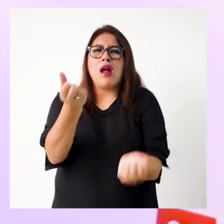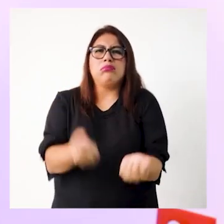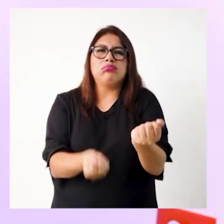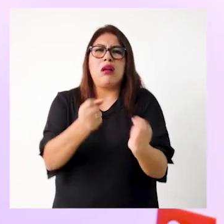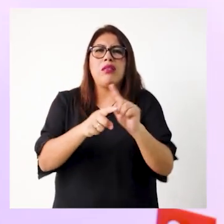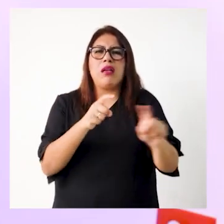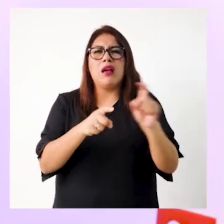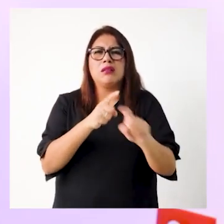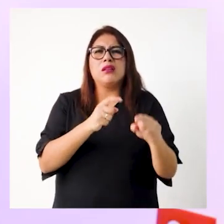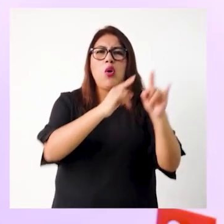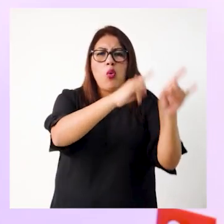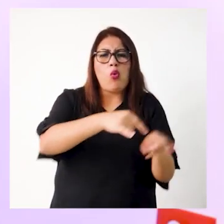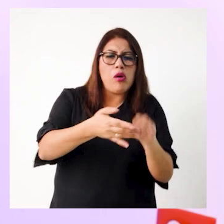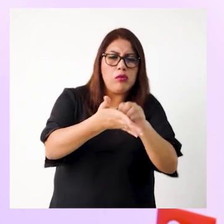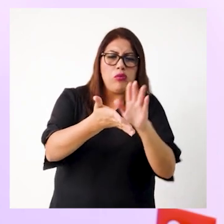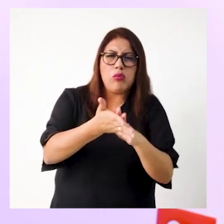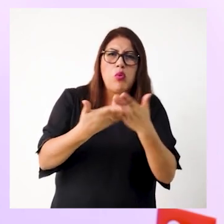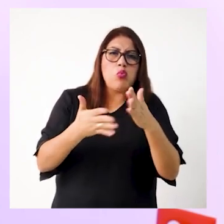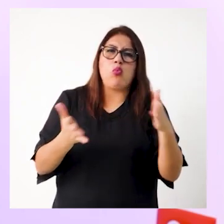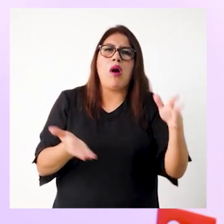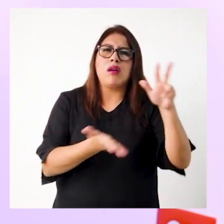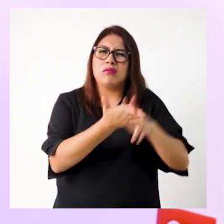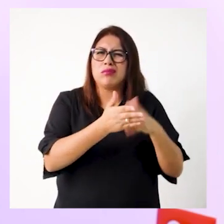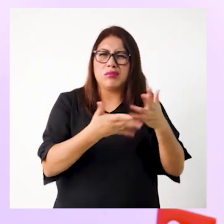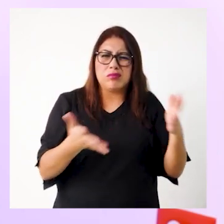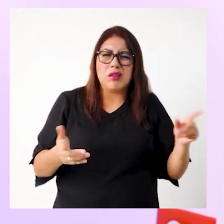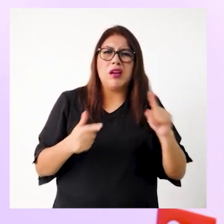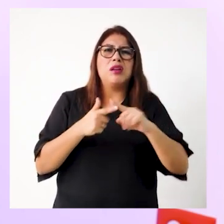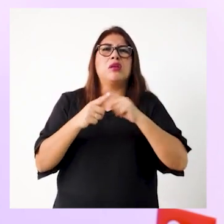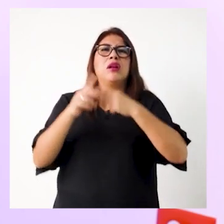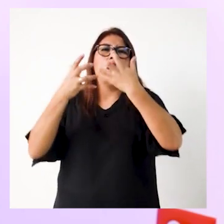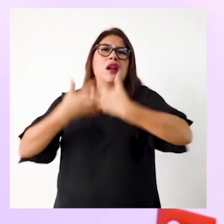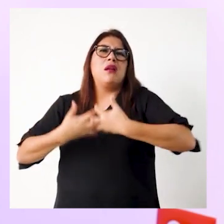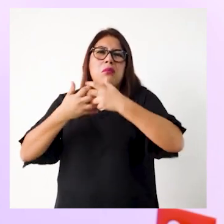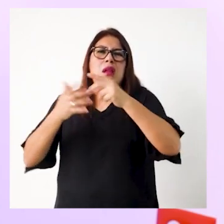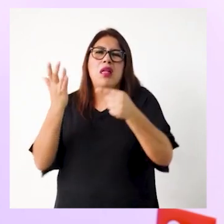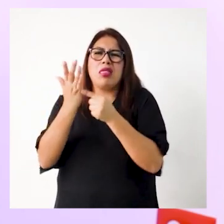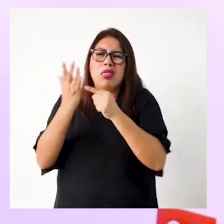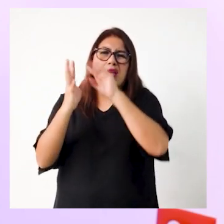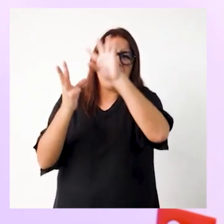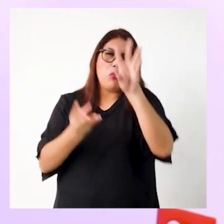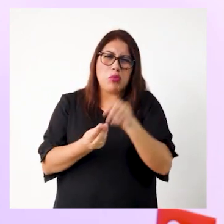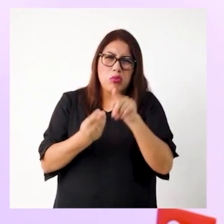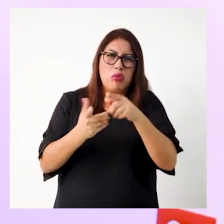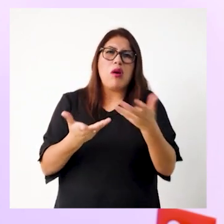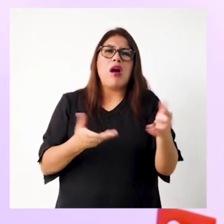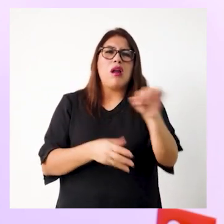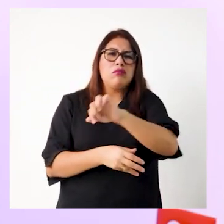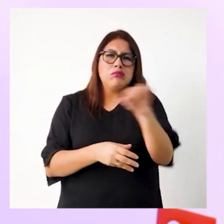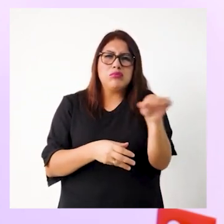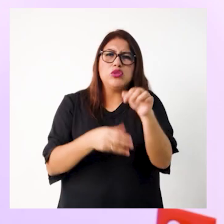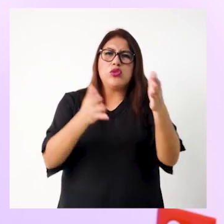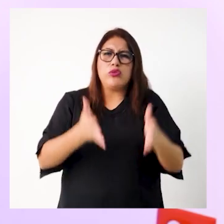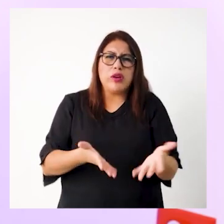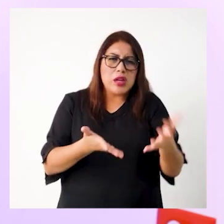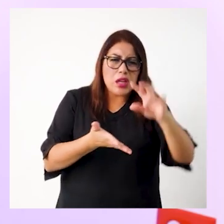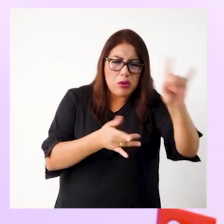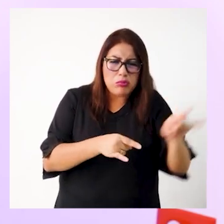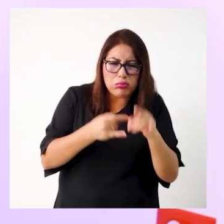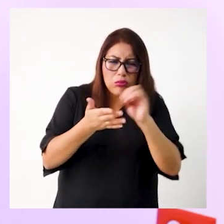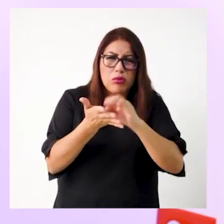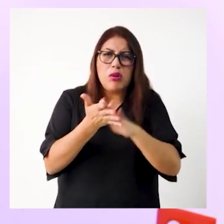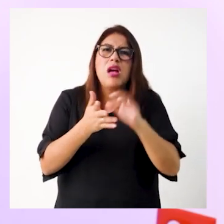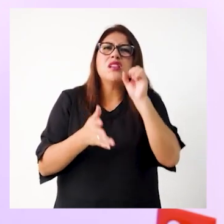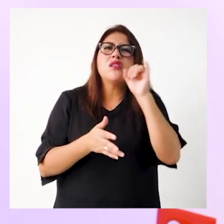por aplicativo. Entonces las empresas que constituyen las plataformas digitales en mérito de las cuales haces la contratación del chofer, esas, cuando tú